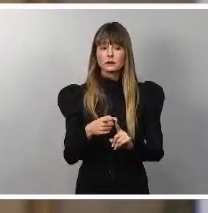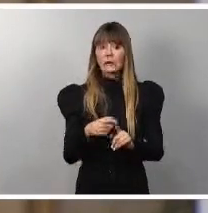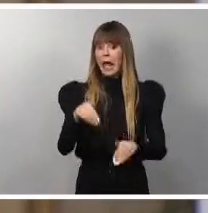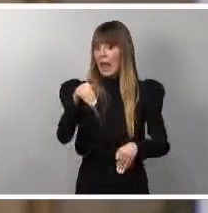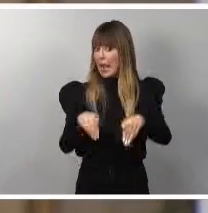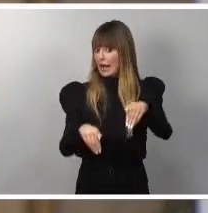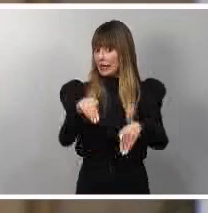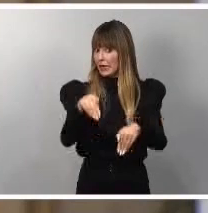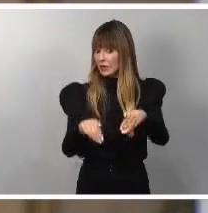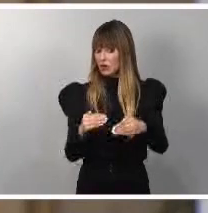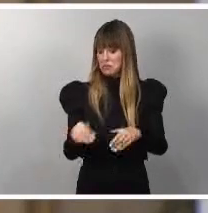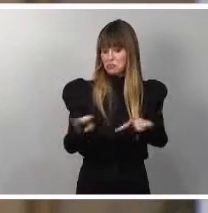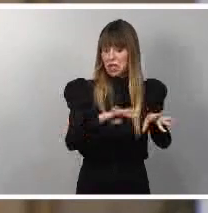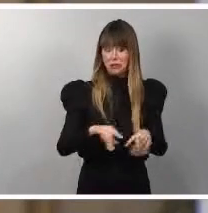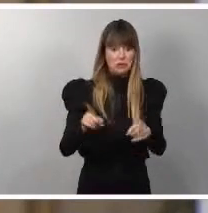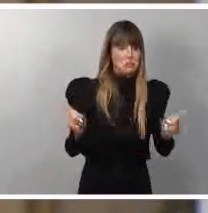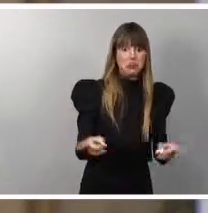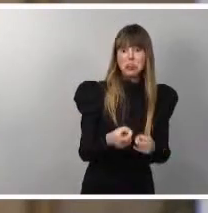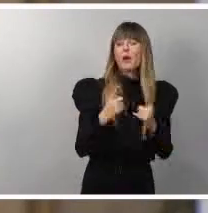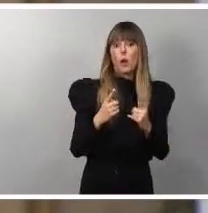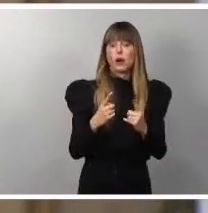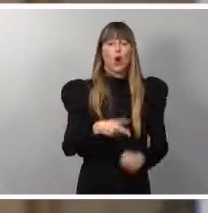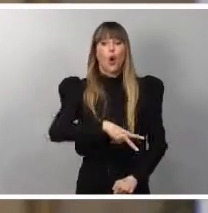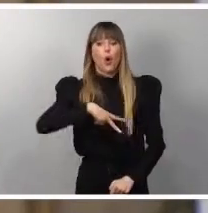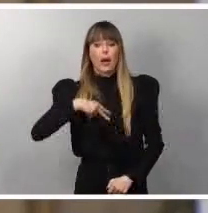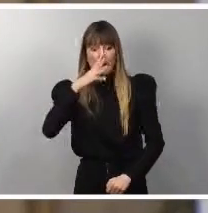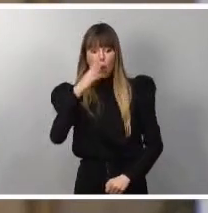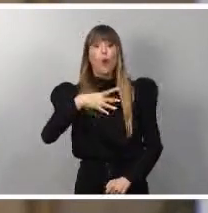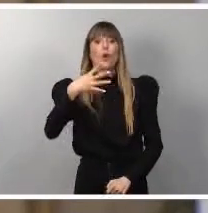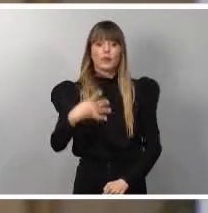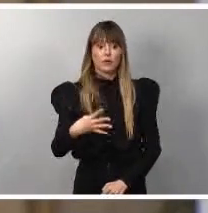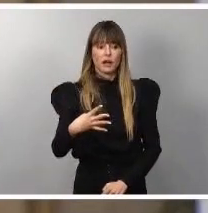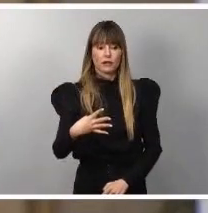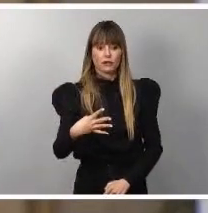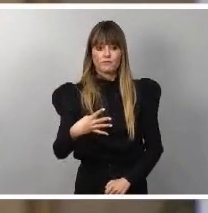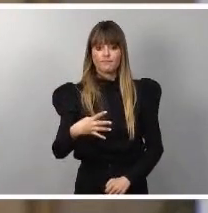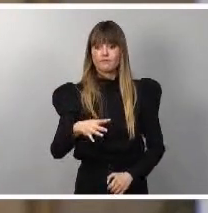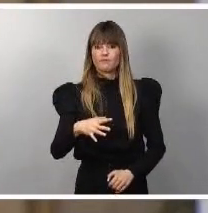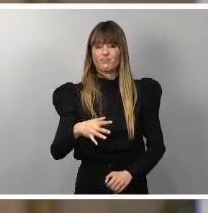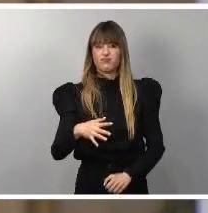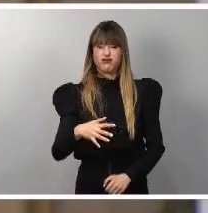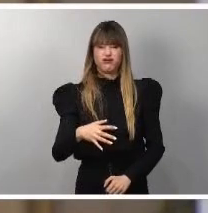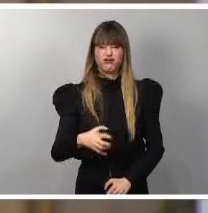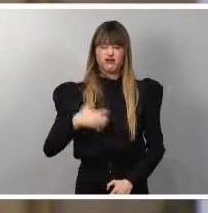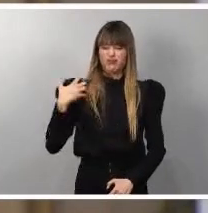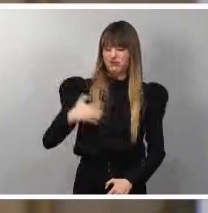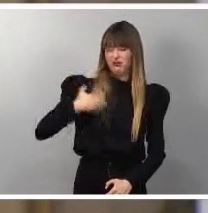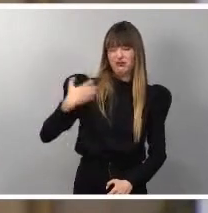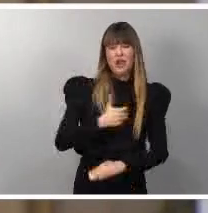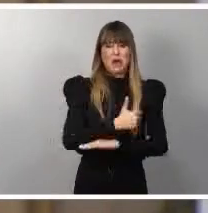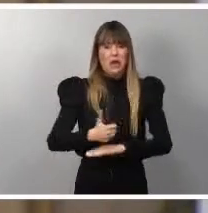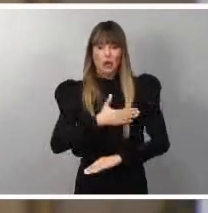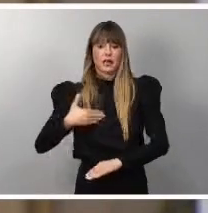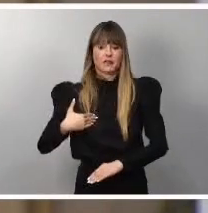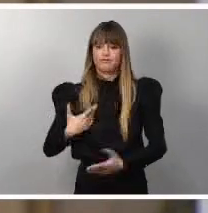que tengamos, sea en un territorio o en otro, o también a nivel general dentro de 4 años, pues hay una desmovilización y un descontento de la ciudadanía. Me parece que eso